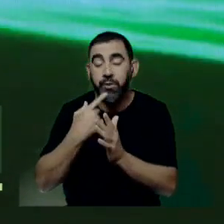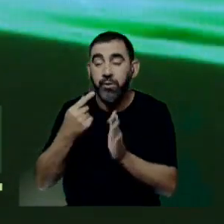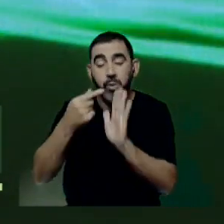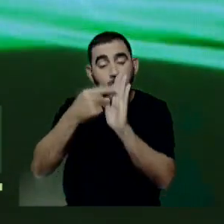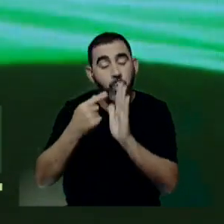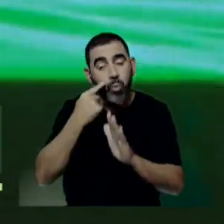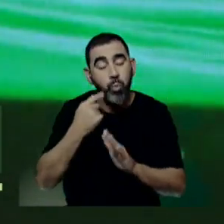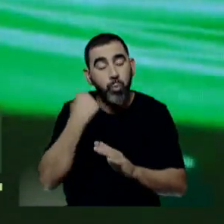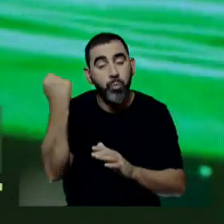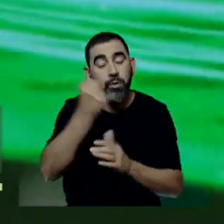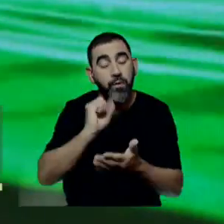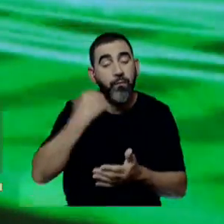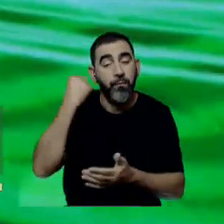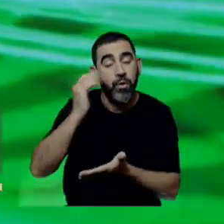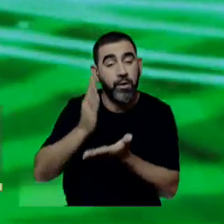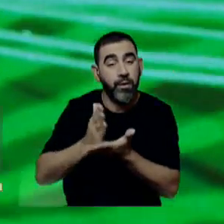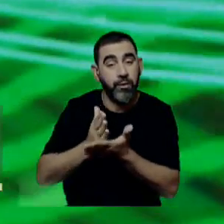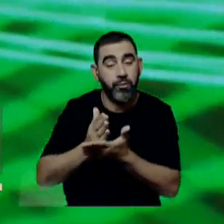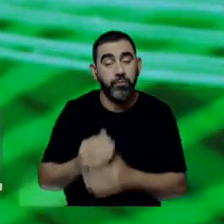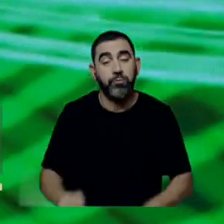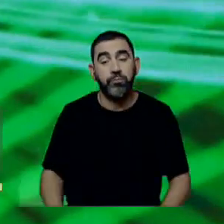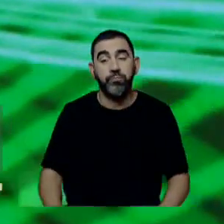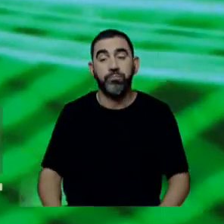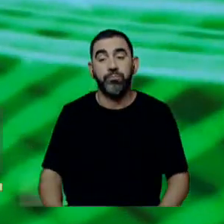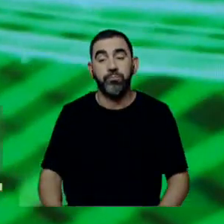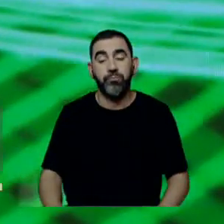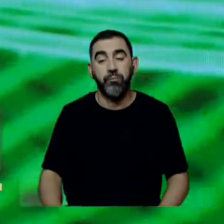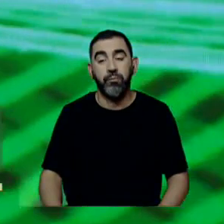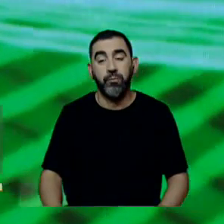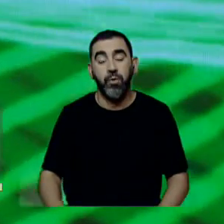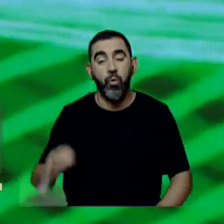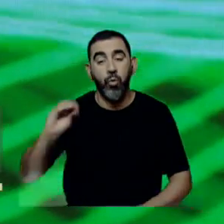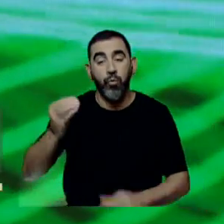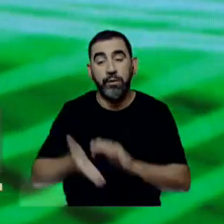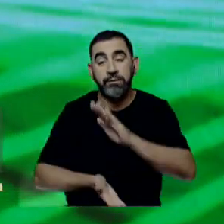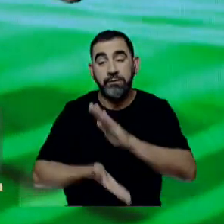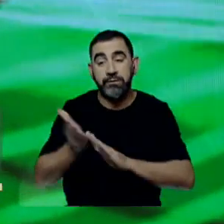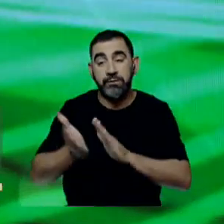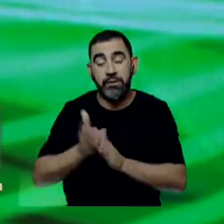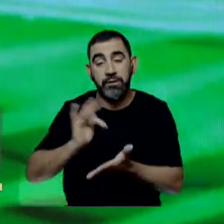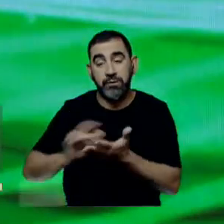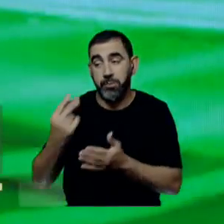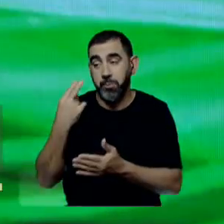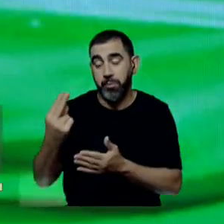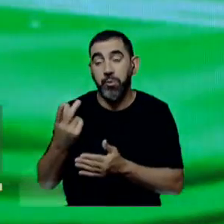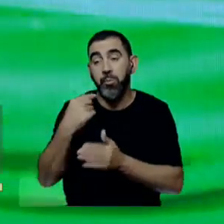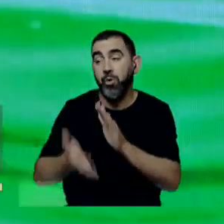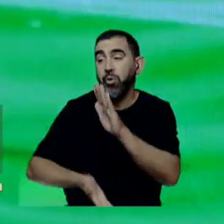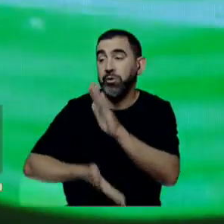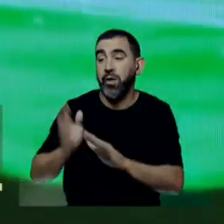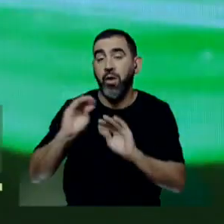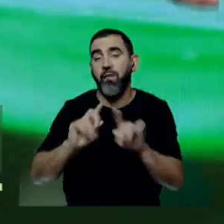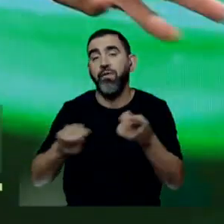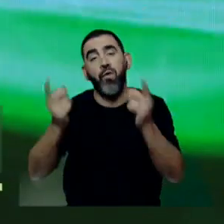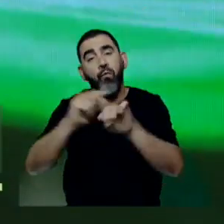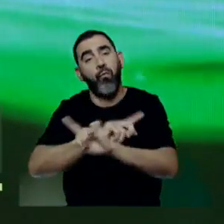indicador de vulneración de derechos dentro del sistema. Las gurises y los gurises salen ¿Tá? Pero no es que salen, no avisaron y